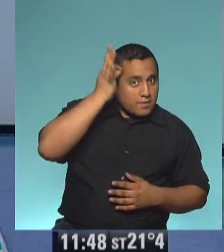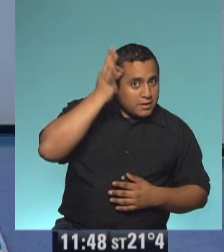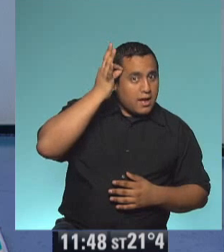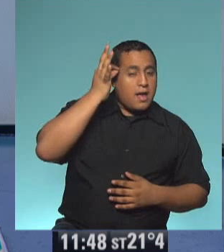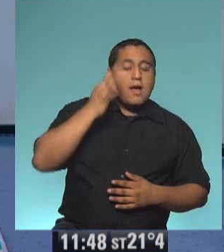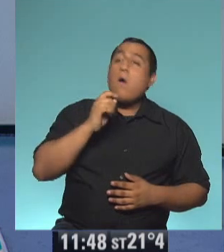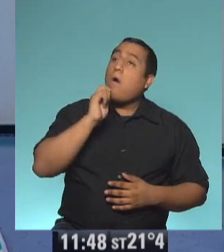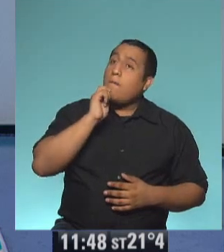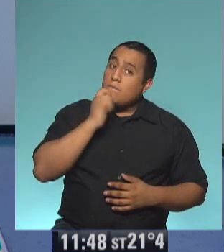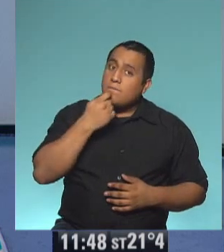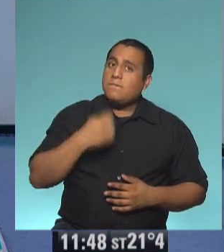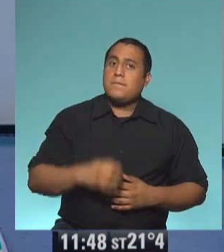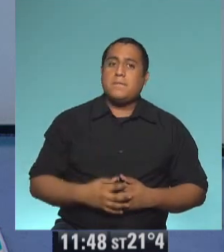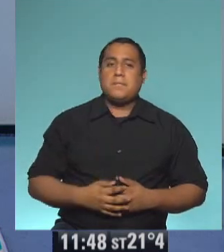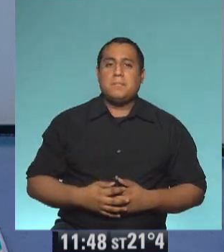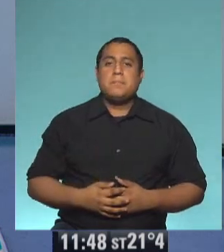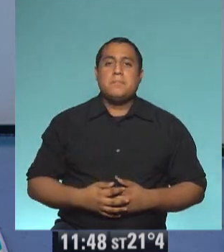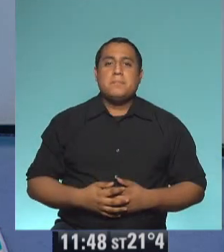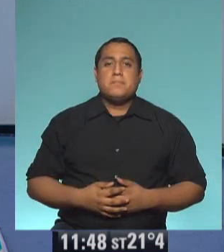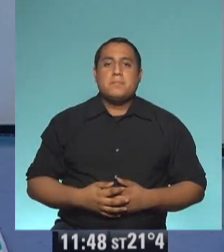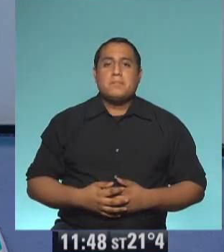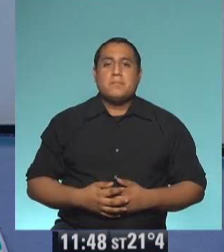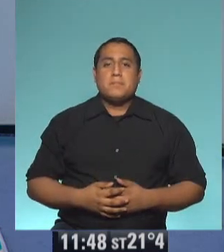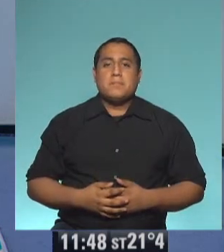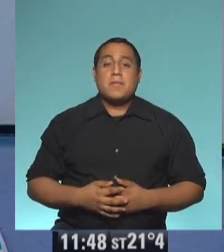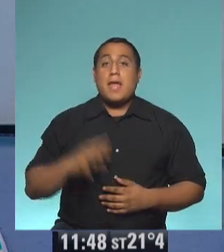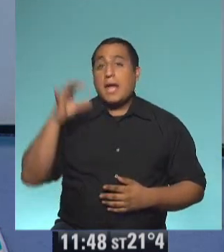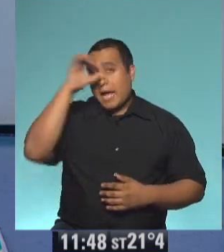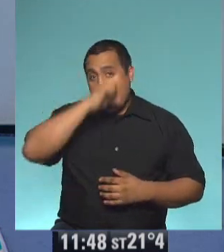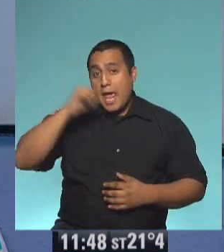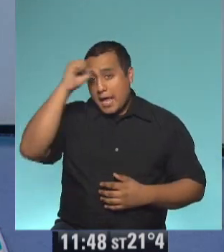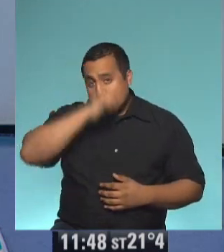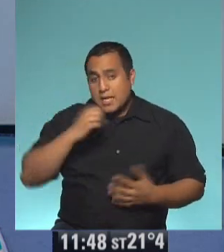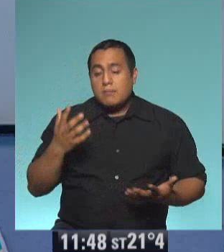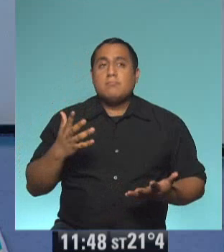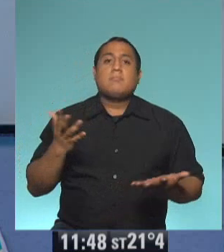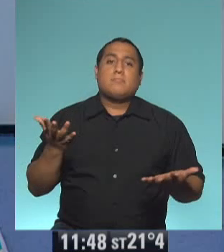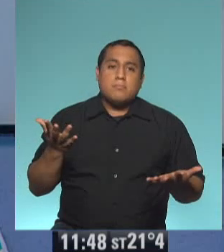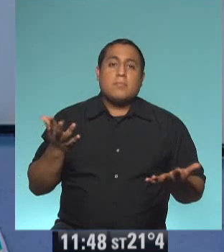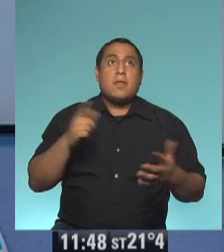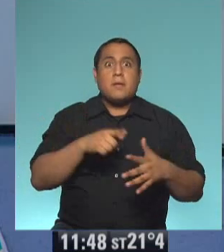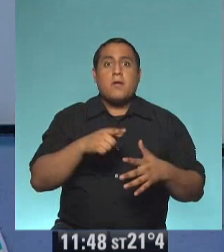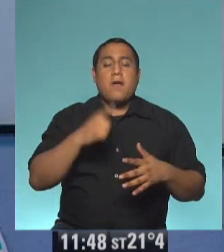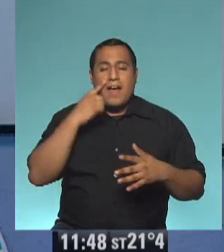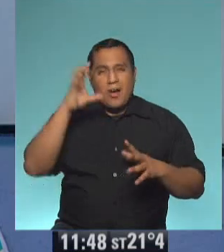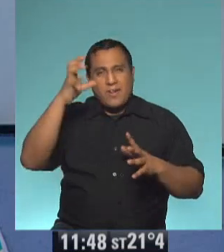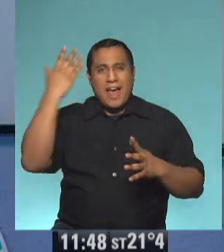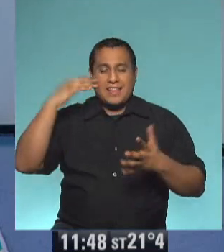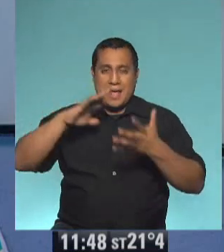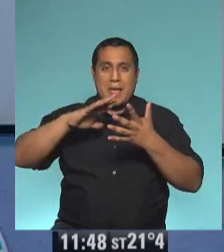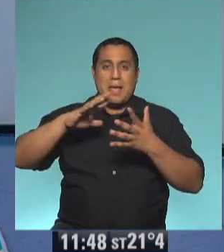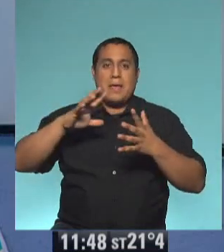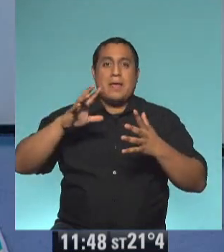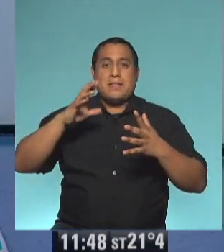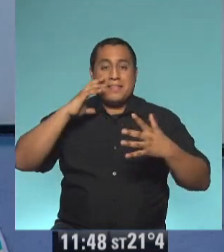África, ¡qué lindo! Bueno, como nosotros que estuvimos viajando, ¿se acuerdan que viajamos por el planiferio que girábamos